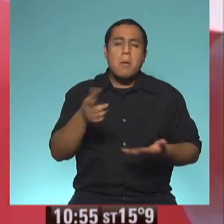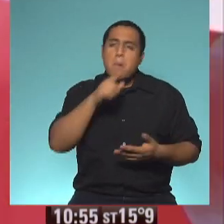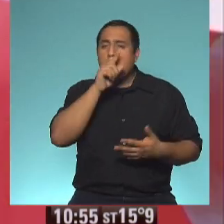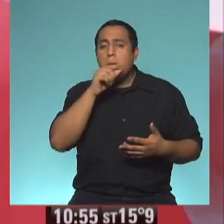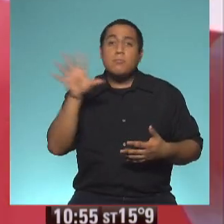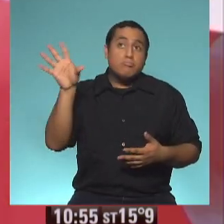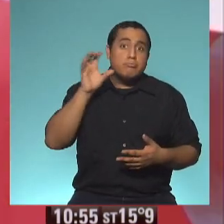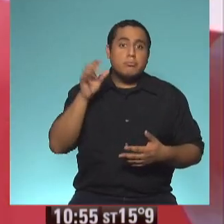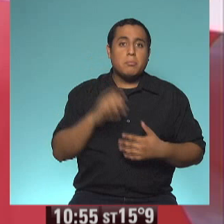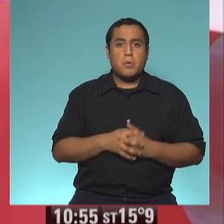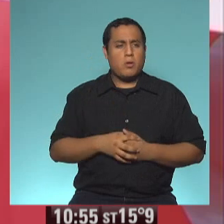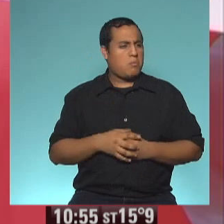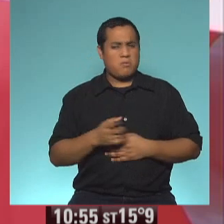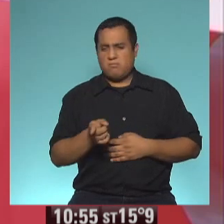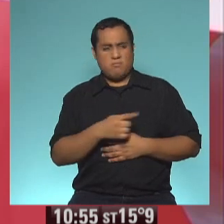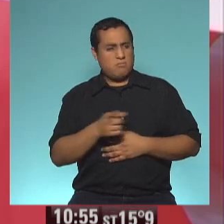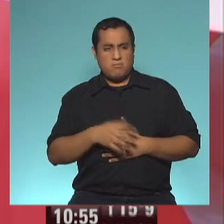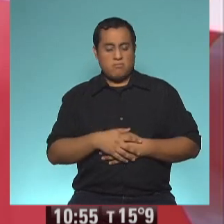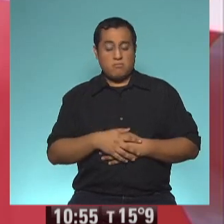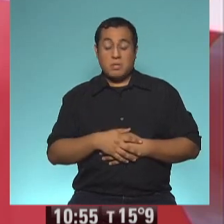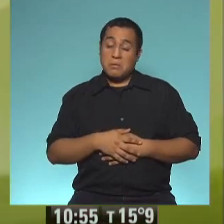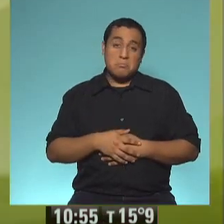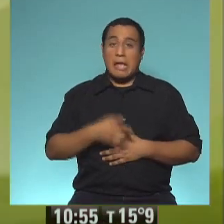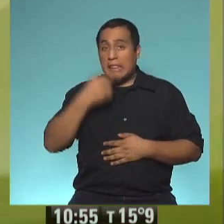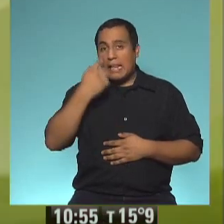pero era obvio que ya no le interesaba